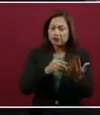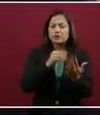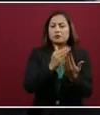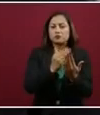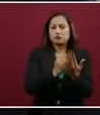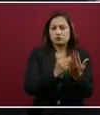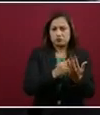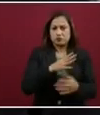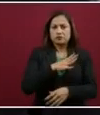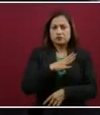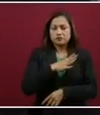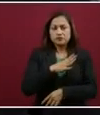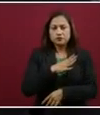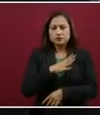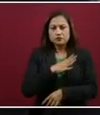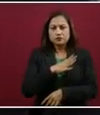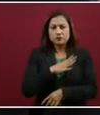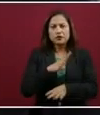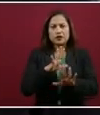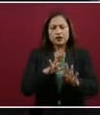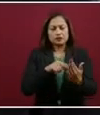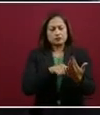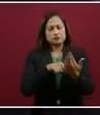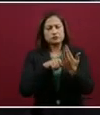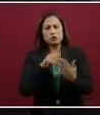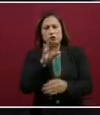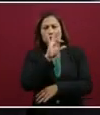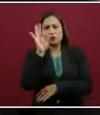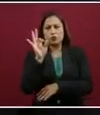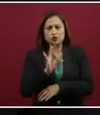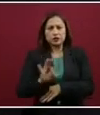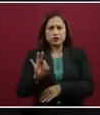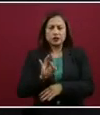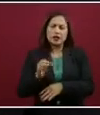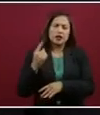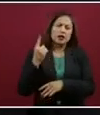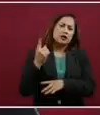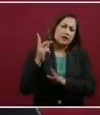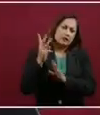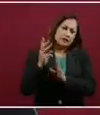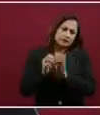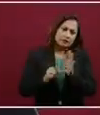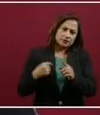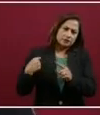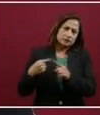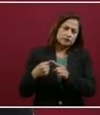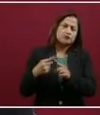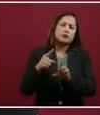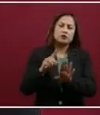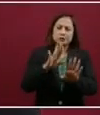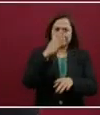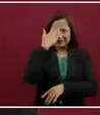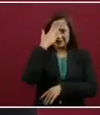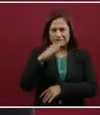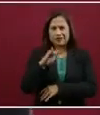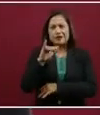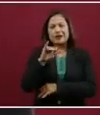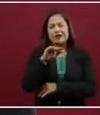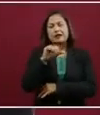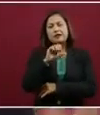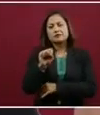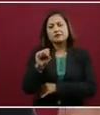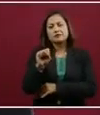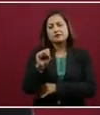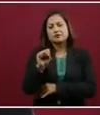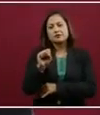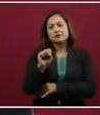expresan un porcentaje de avance para el primer trimestre. Como lo saben ustedes, IMSS Bienestar,